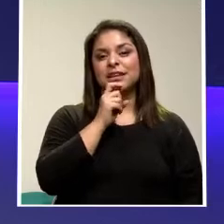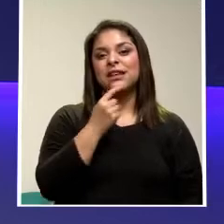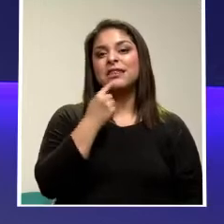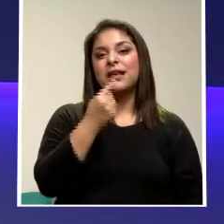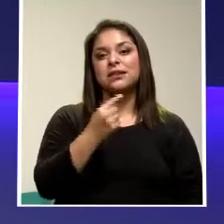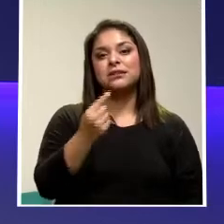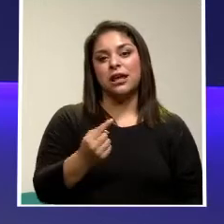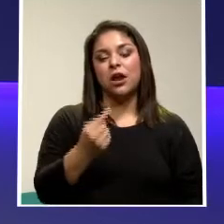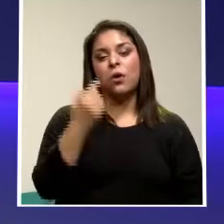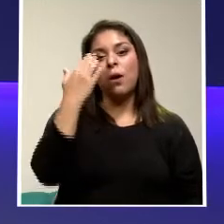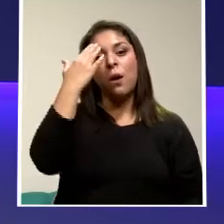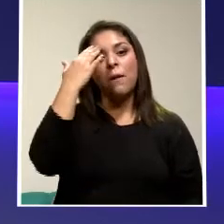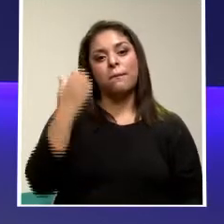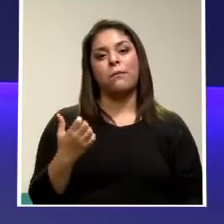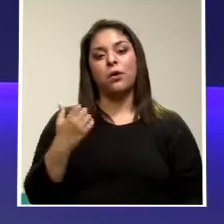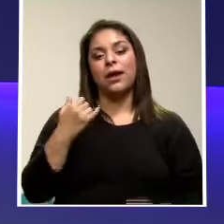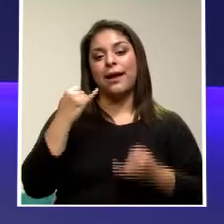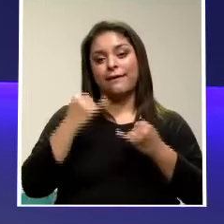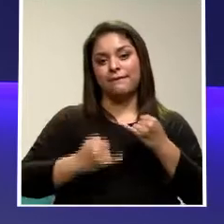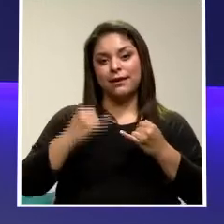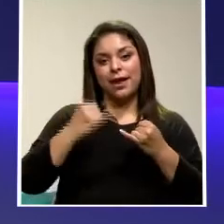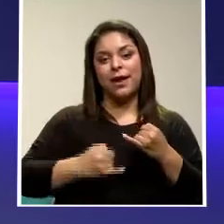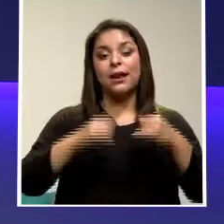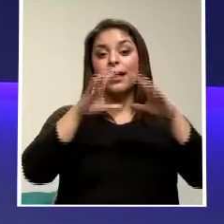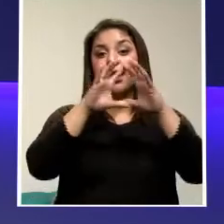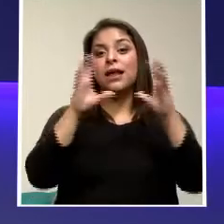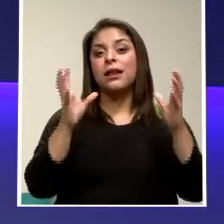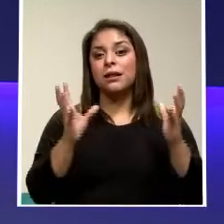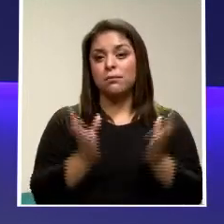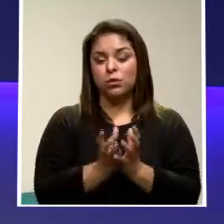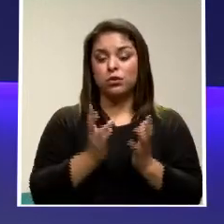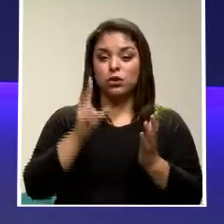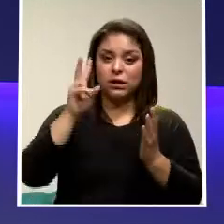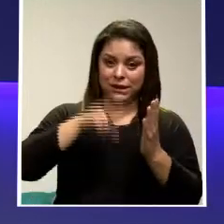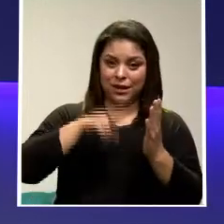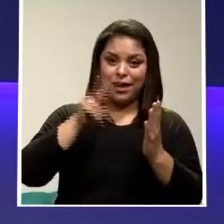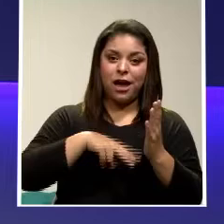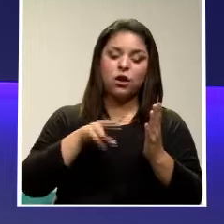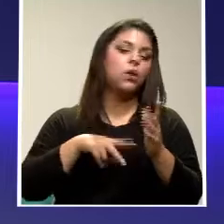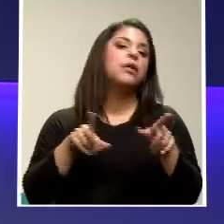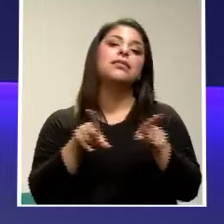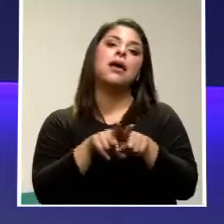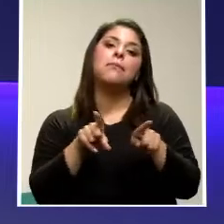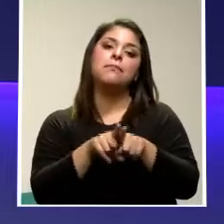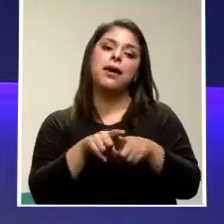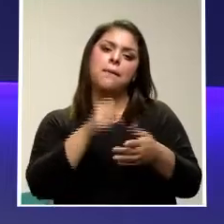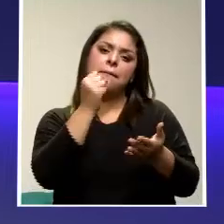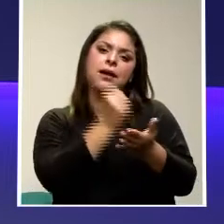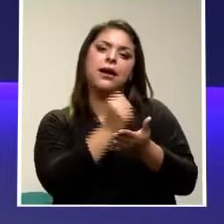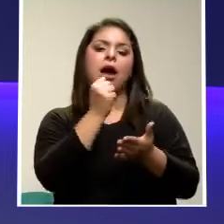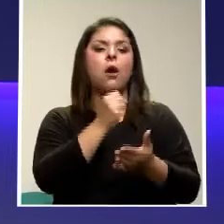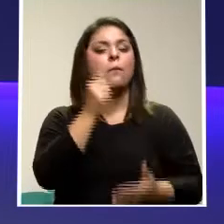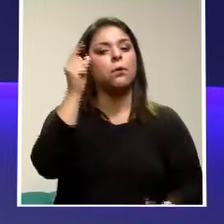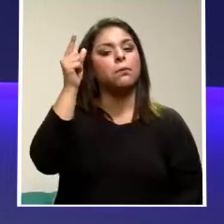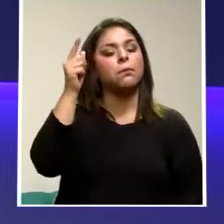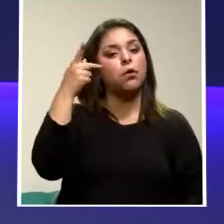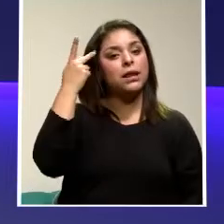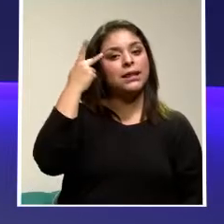porque al final el mundo literario también está marcado por la política y por la